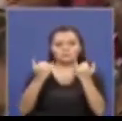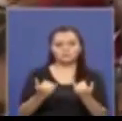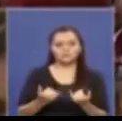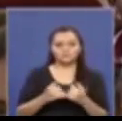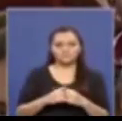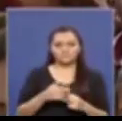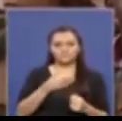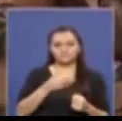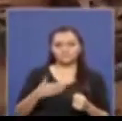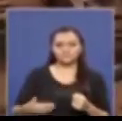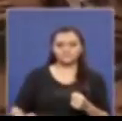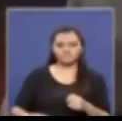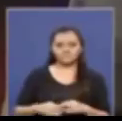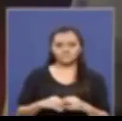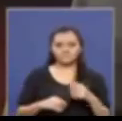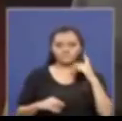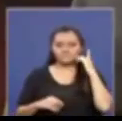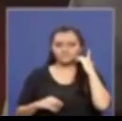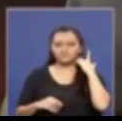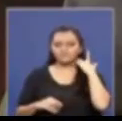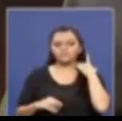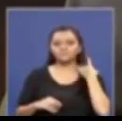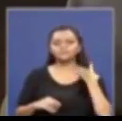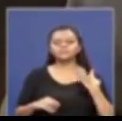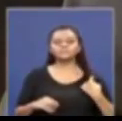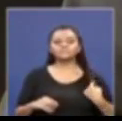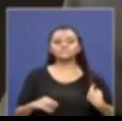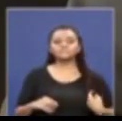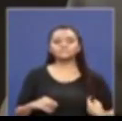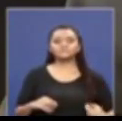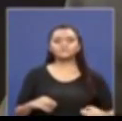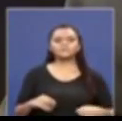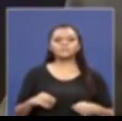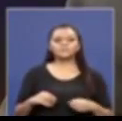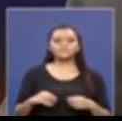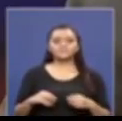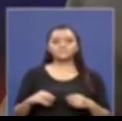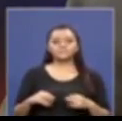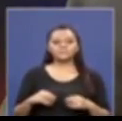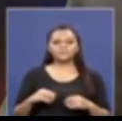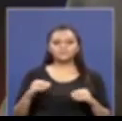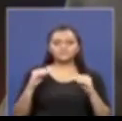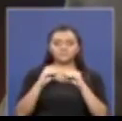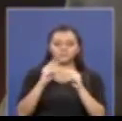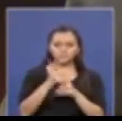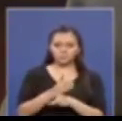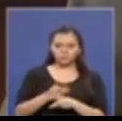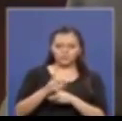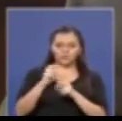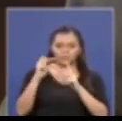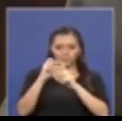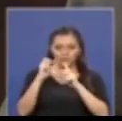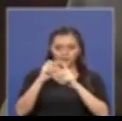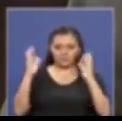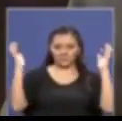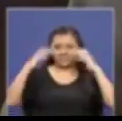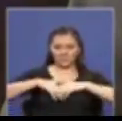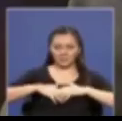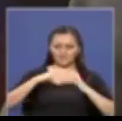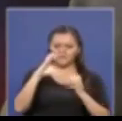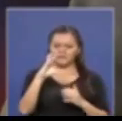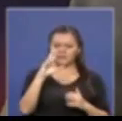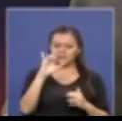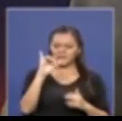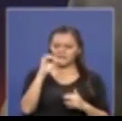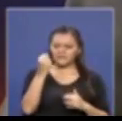hasta el momento, presidente. Ahora, cuidado, que también se está utilizando muy frecuentemente la palabra crisis. La palabra crisis tiene otras connotaciones,